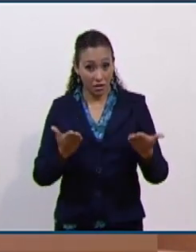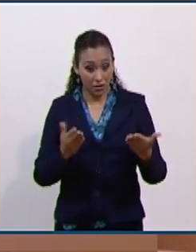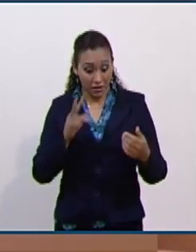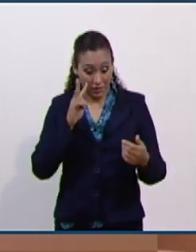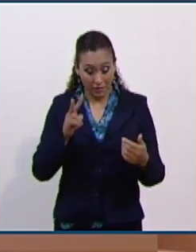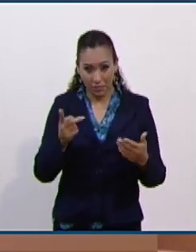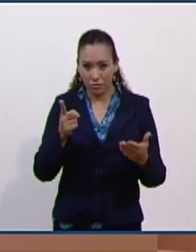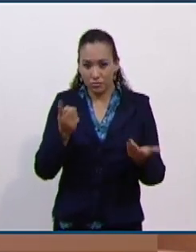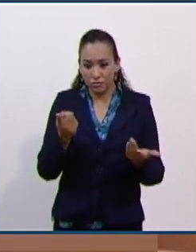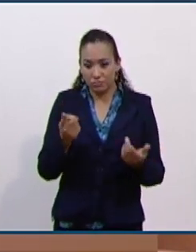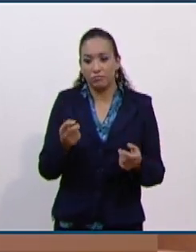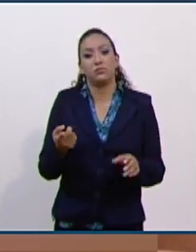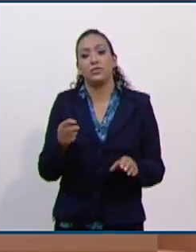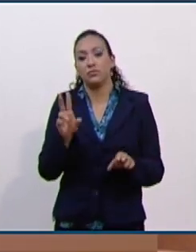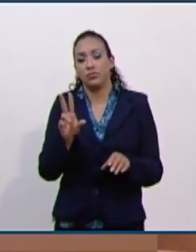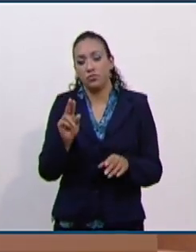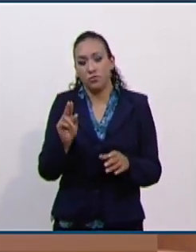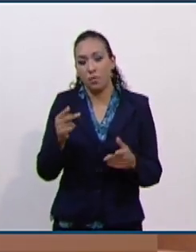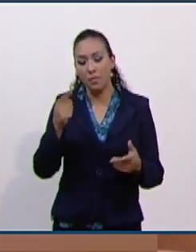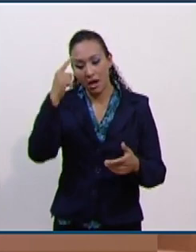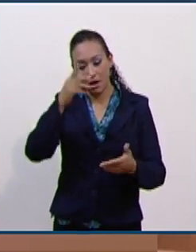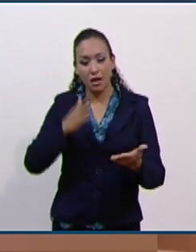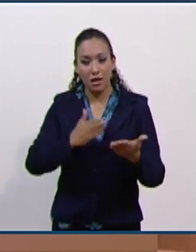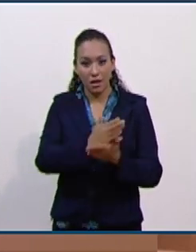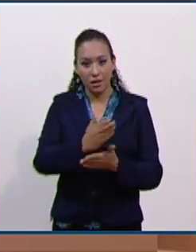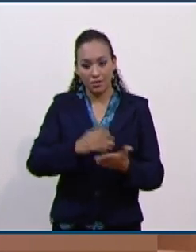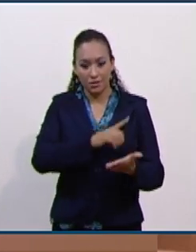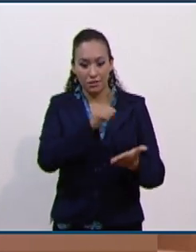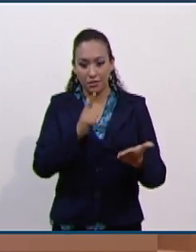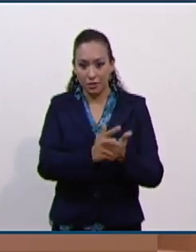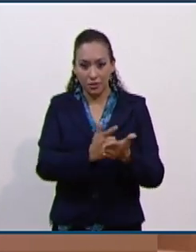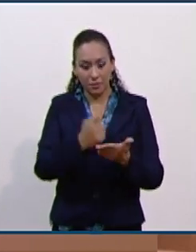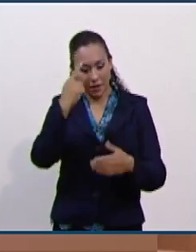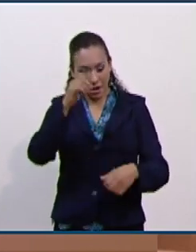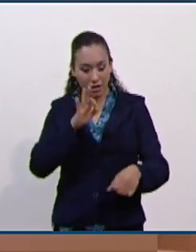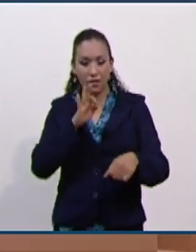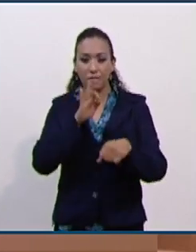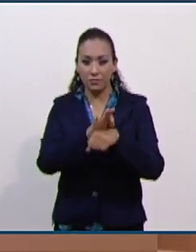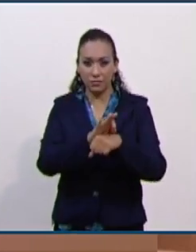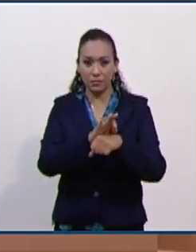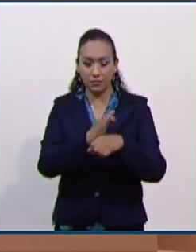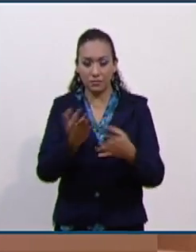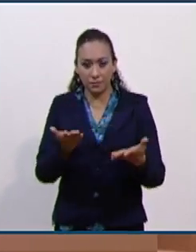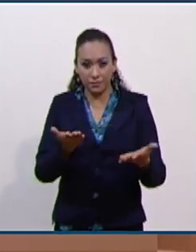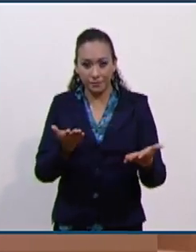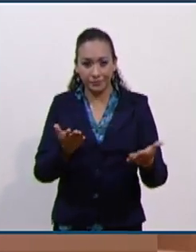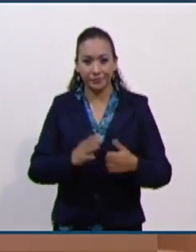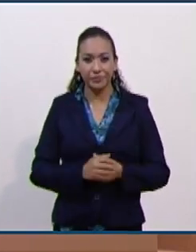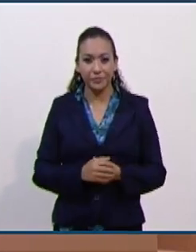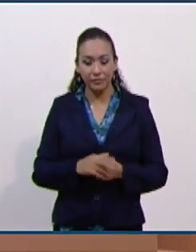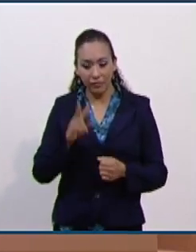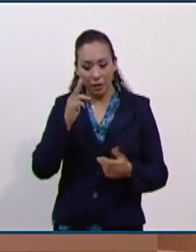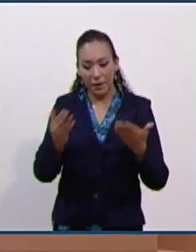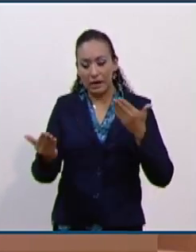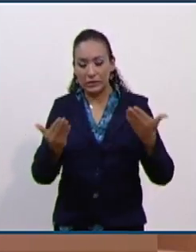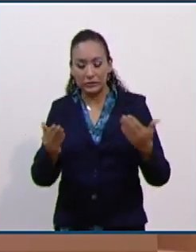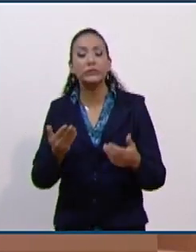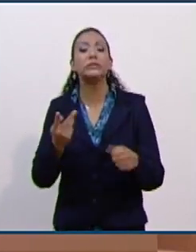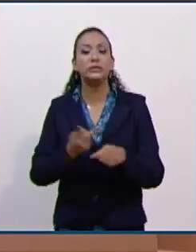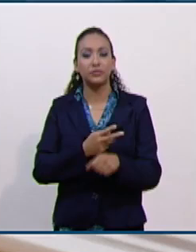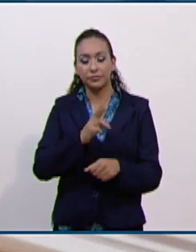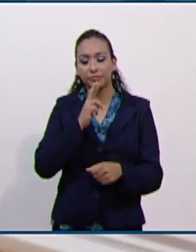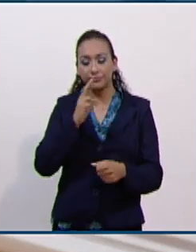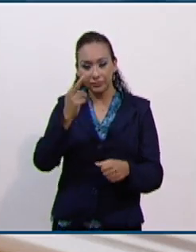una negativa al derecho de acceso a la justicia y de defensa para controvertir las consideraciones de la